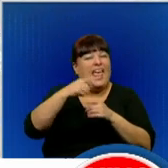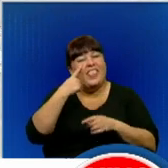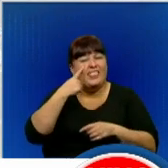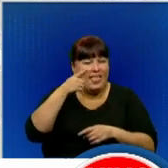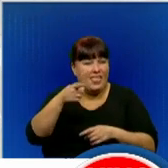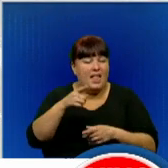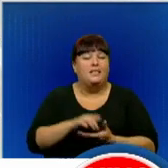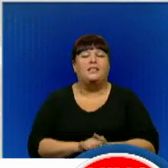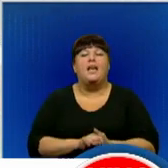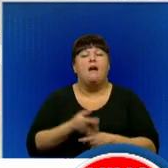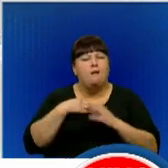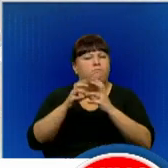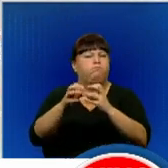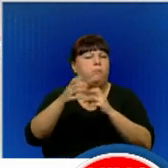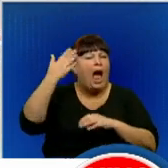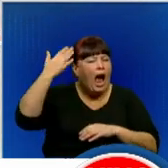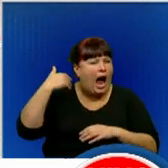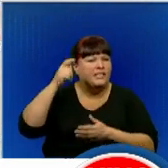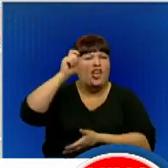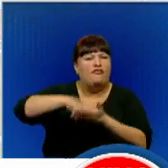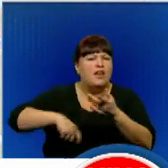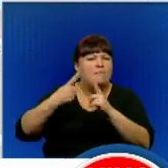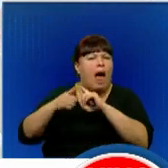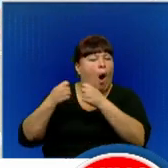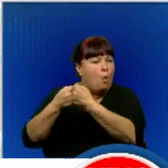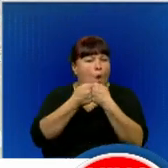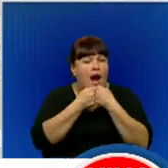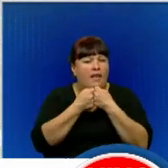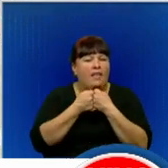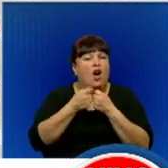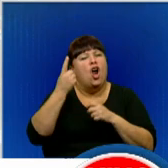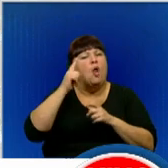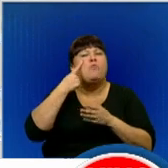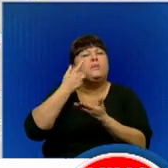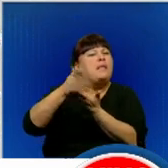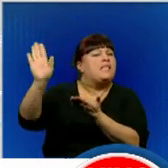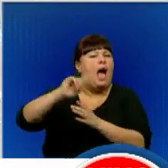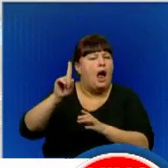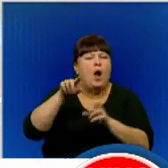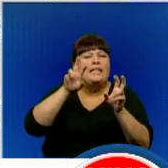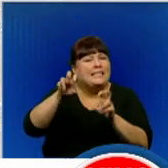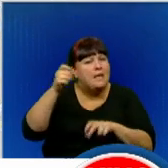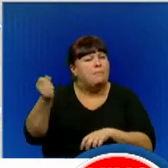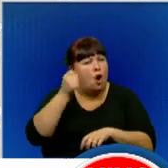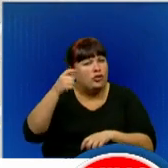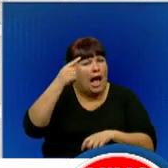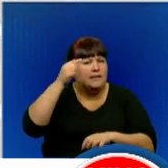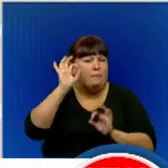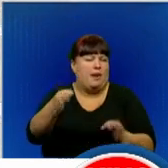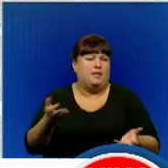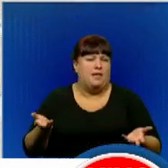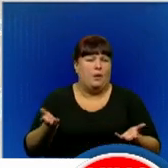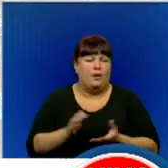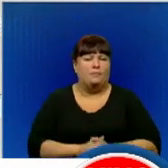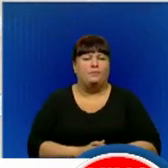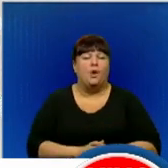y lo he discutido cuando se firmó este consenso que se dejó al lado el municipalismo ese es un tema importante a tener en cuenta